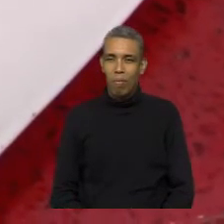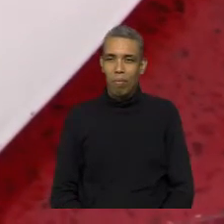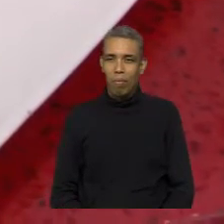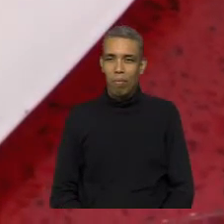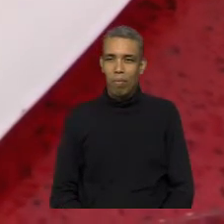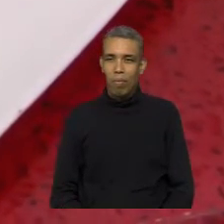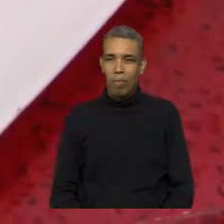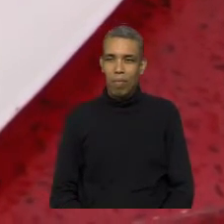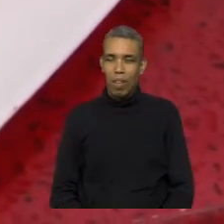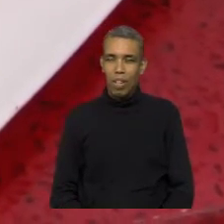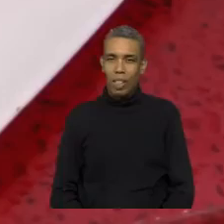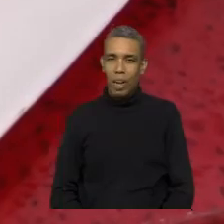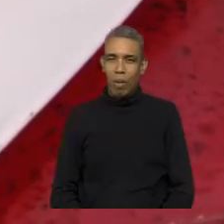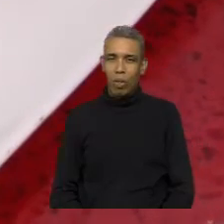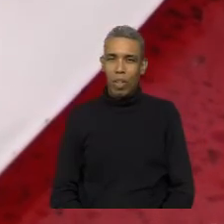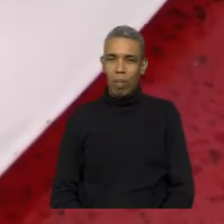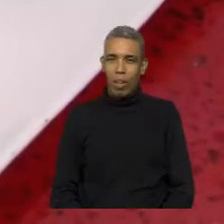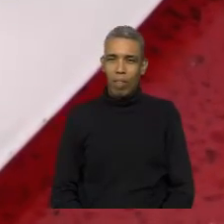ver por acá.